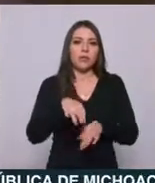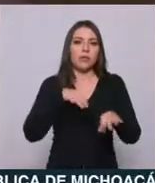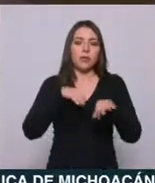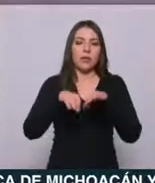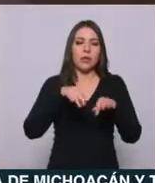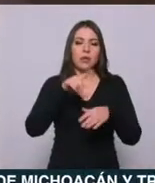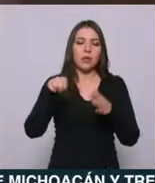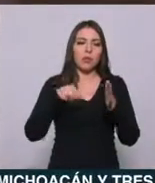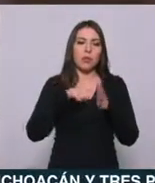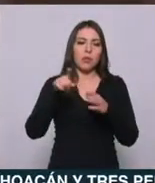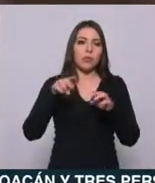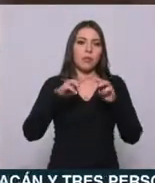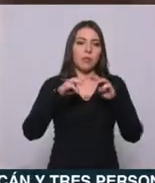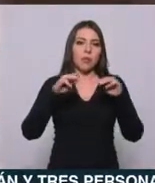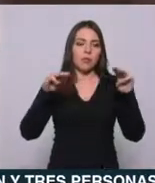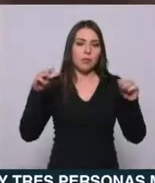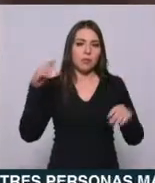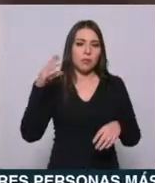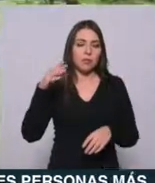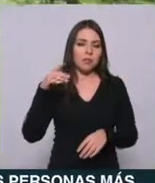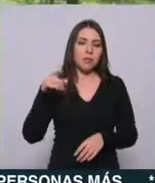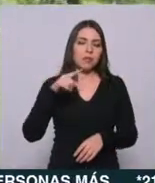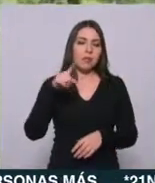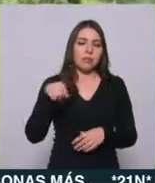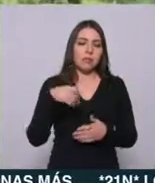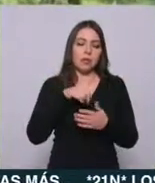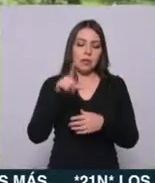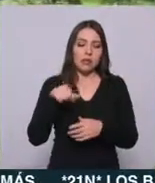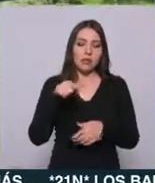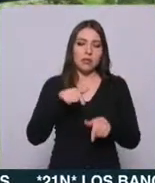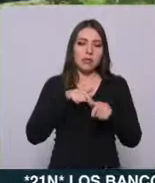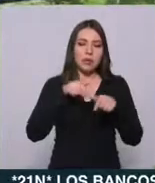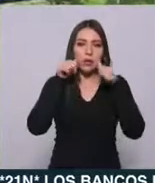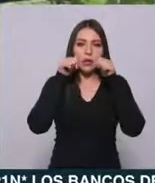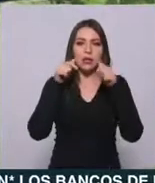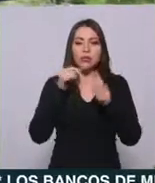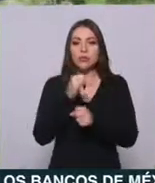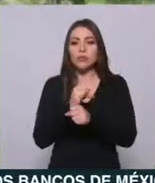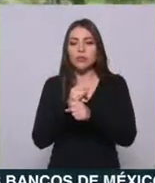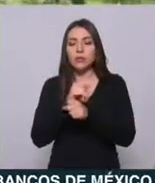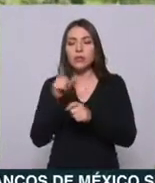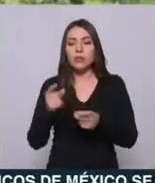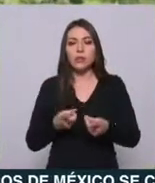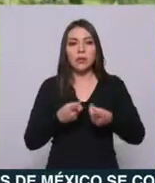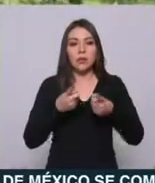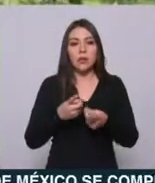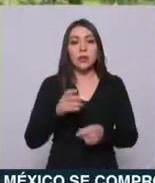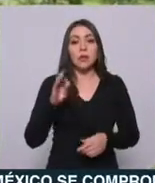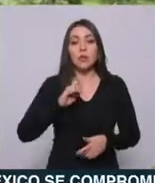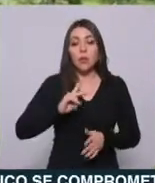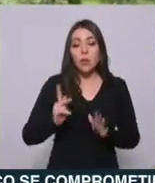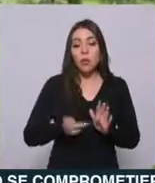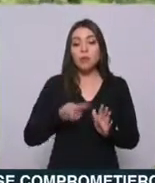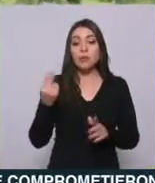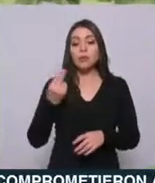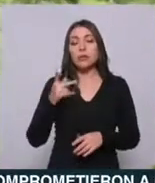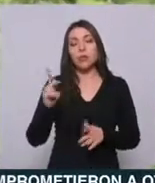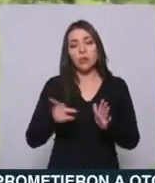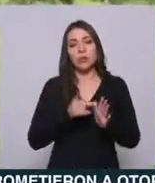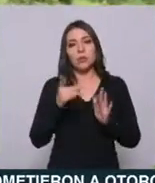ahí en Michoacán. Estaremos muy atentos de todo lo que arrojen las investigaciones y, de ser necesario, pues volver a contactarlos,